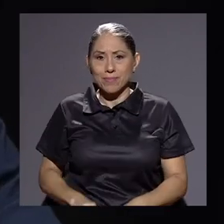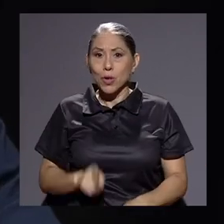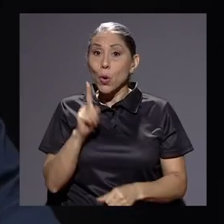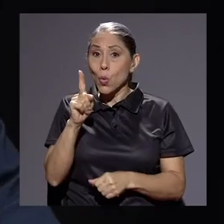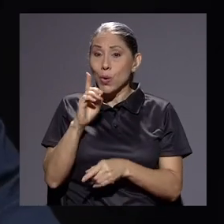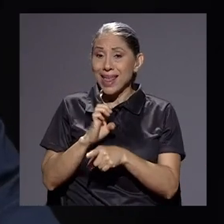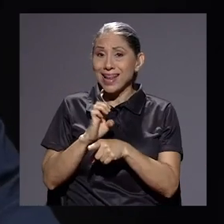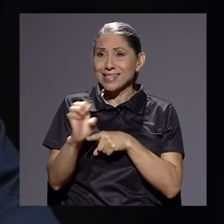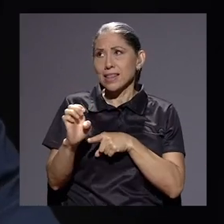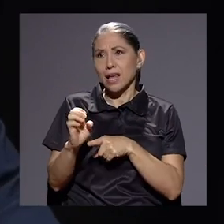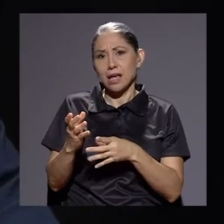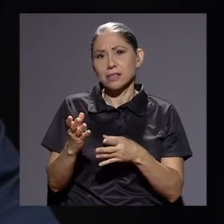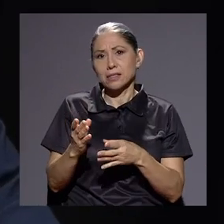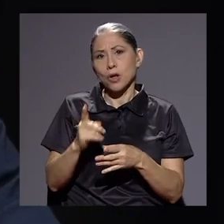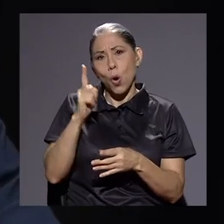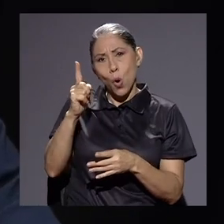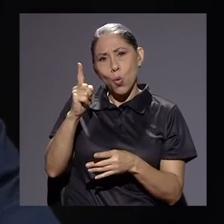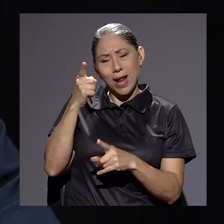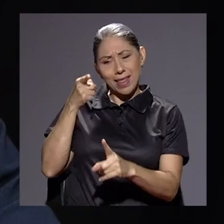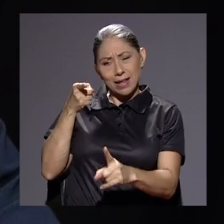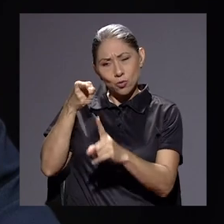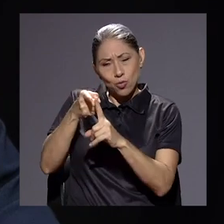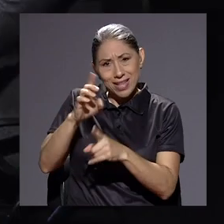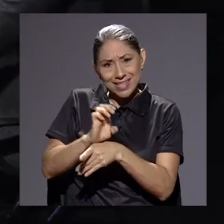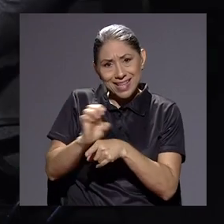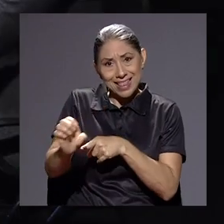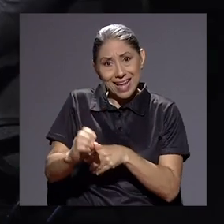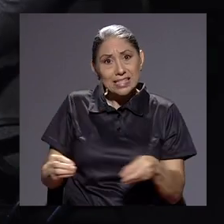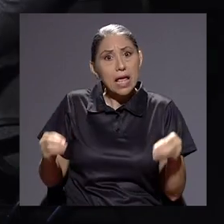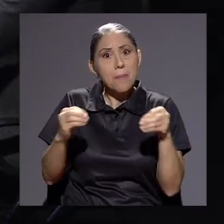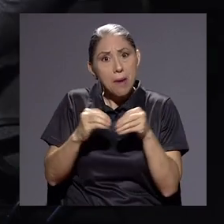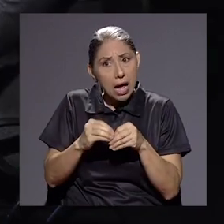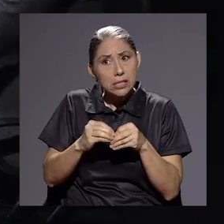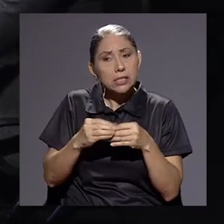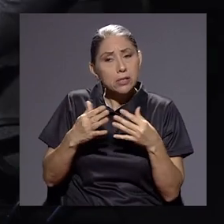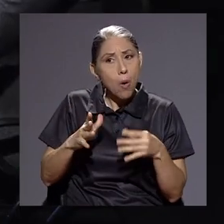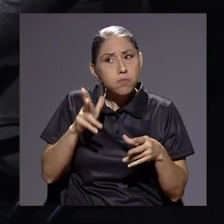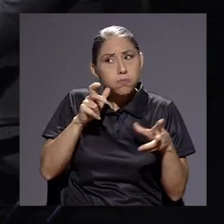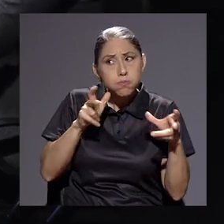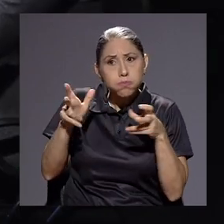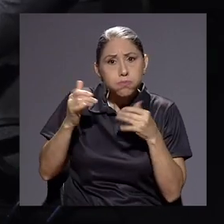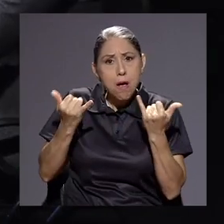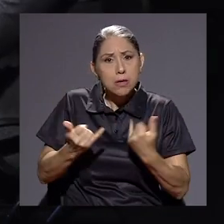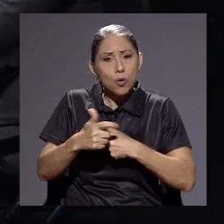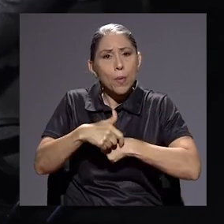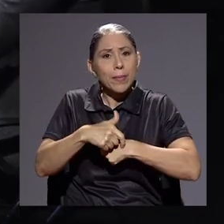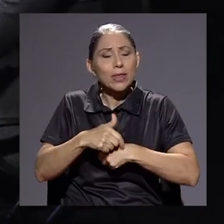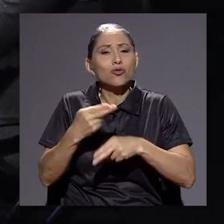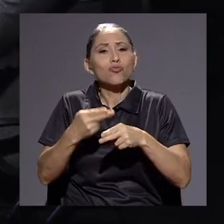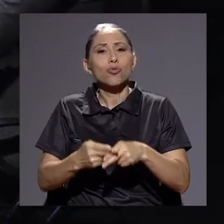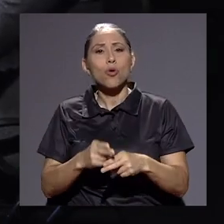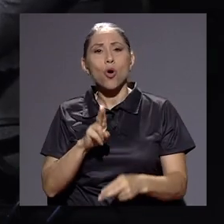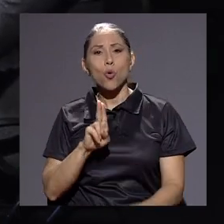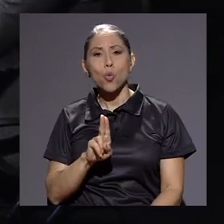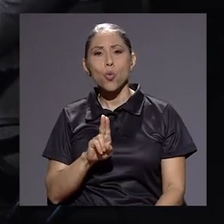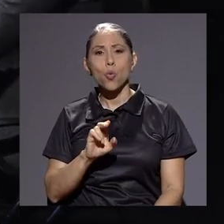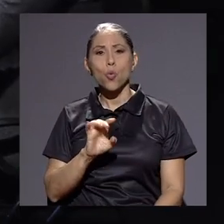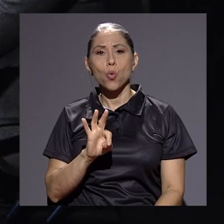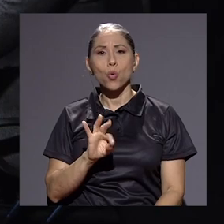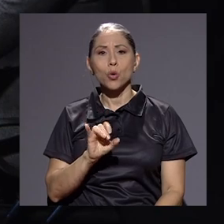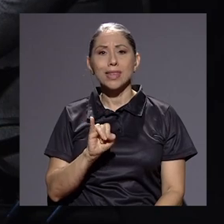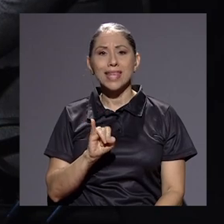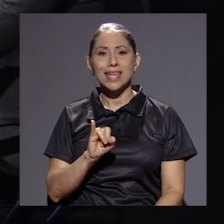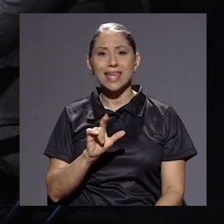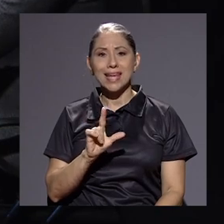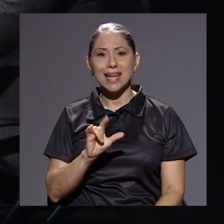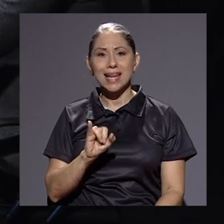que más, o una de las corrientes éticas que más eco han tenido en esos momentos ha sido el utilitarismo. Uh-huh. El utilitarismo